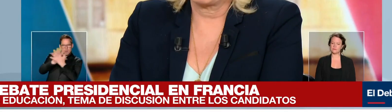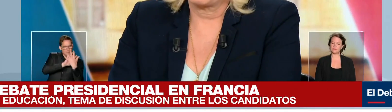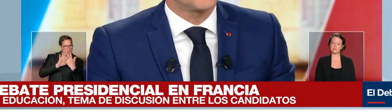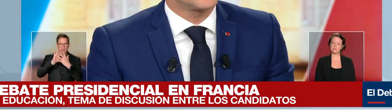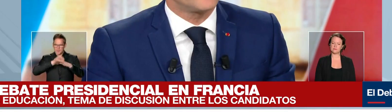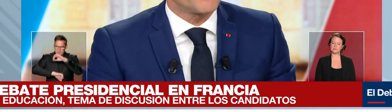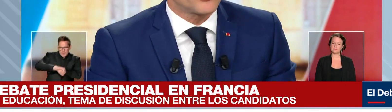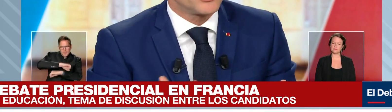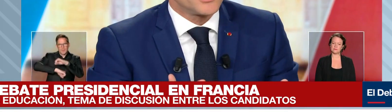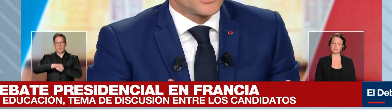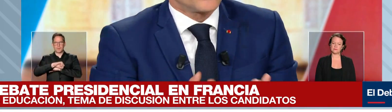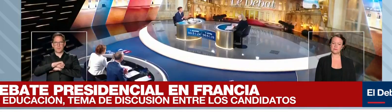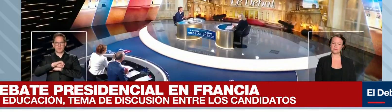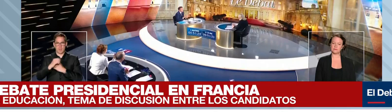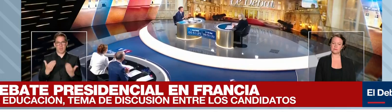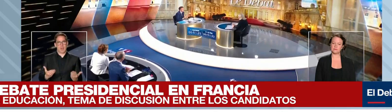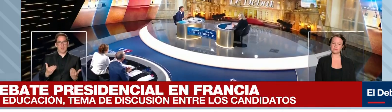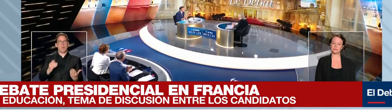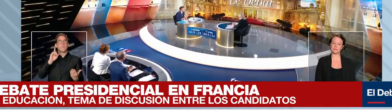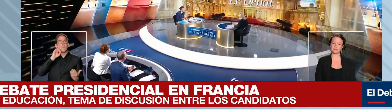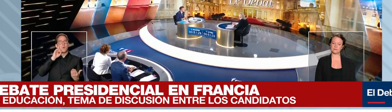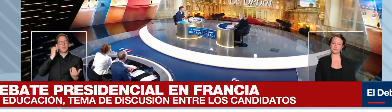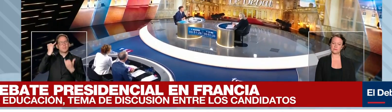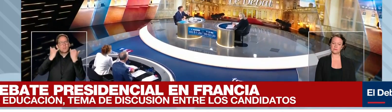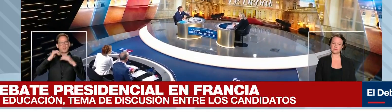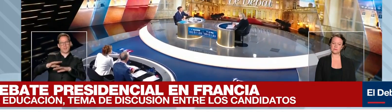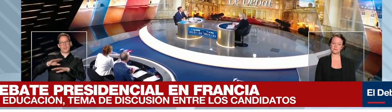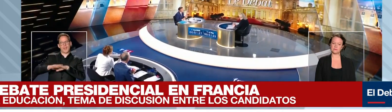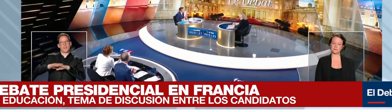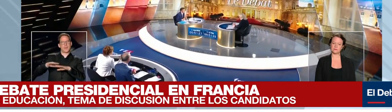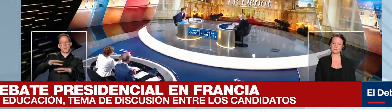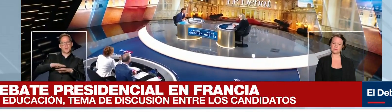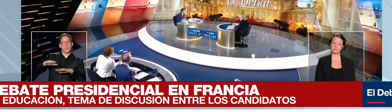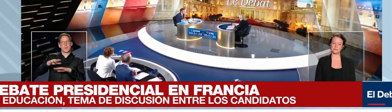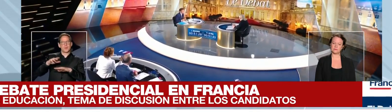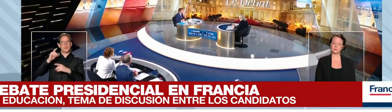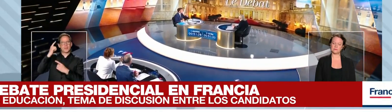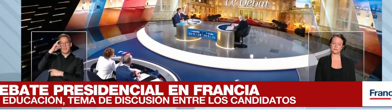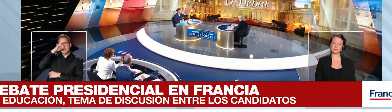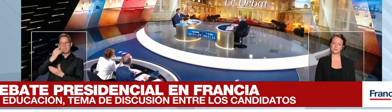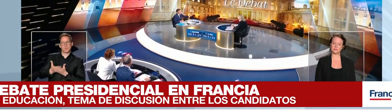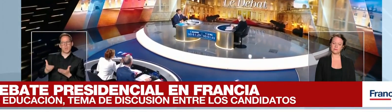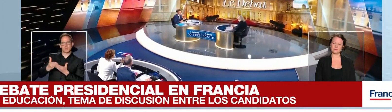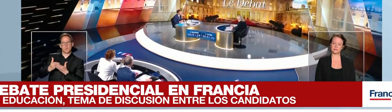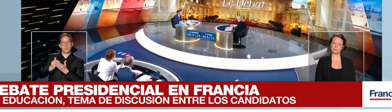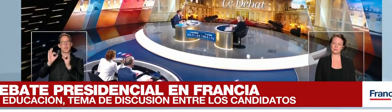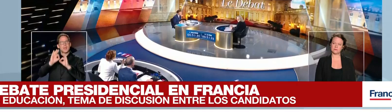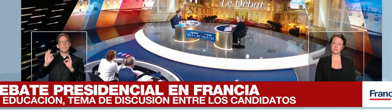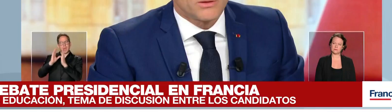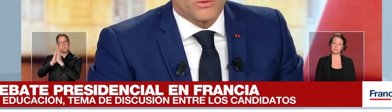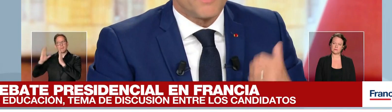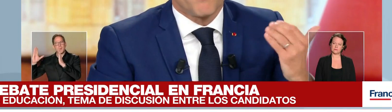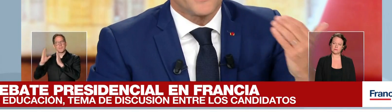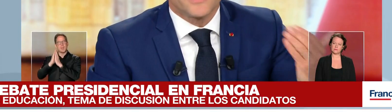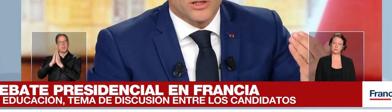aquellos que trabajan en las escuelas, porque cuando uno viene de un barrio difícil, donde no nos